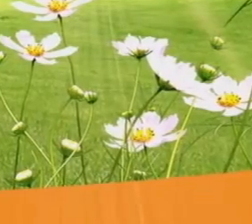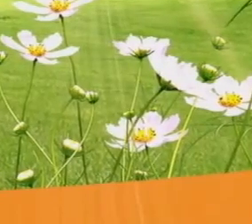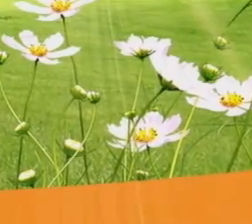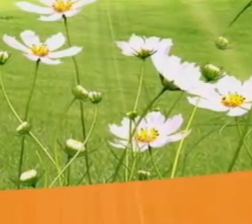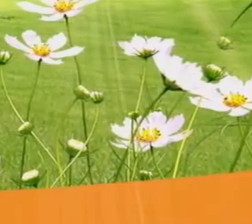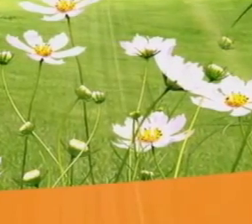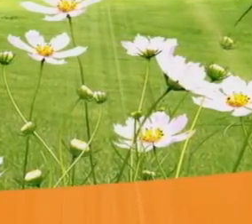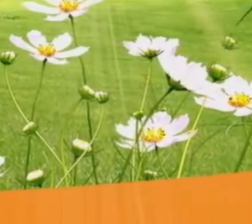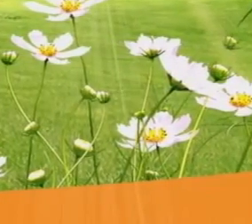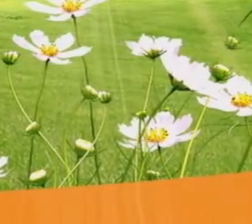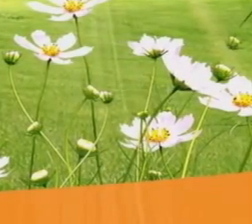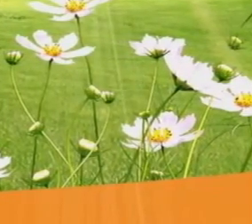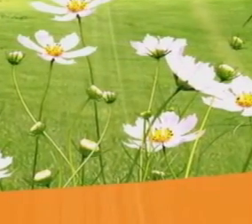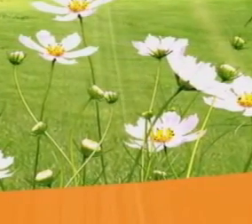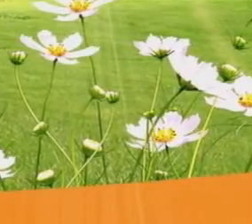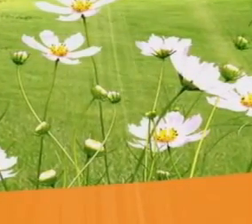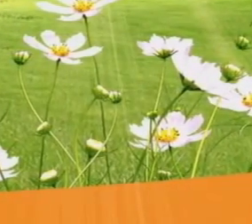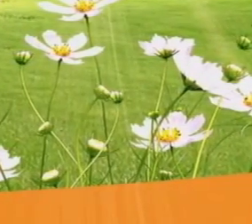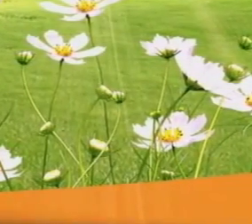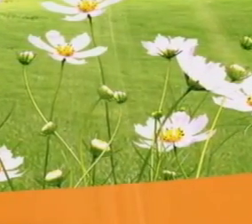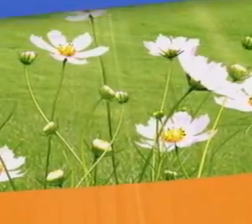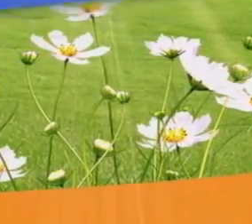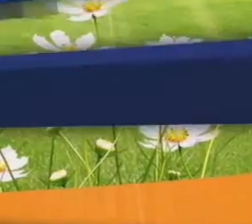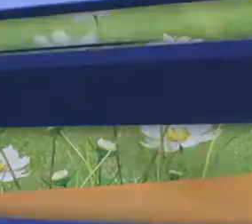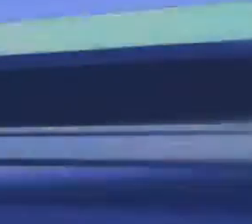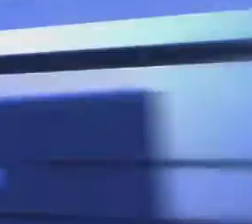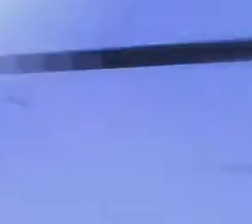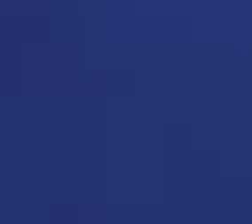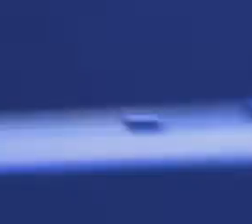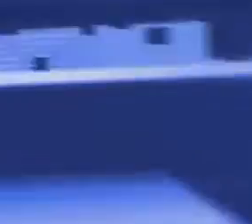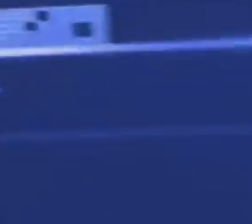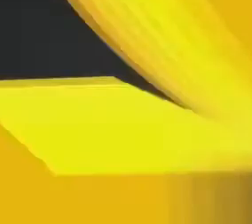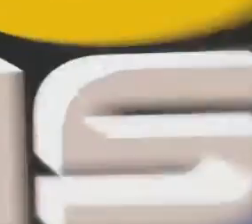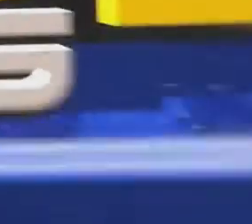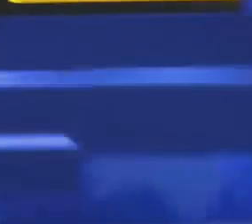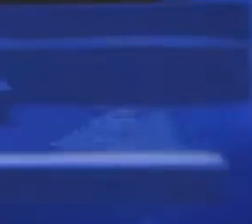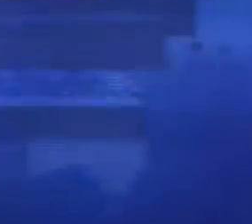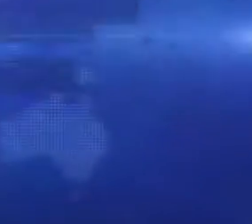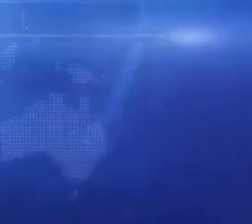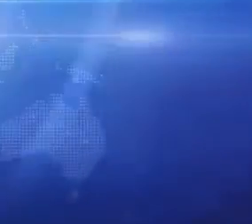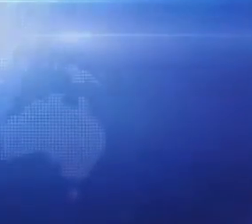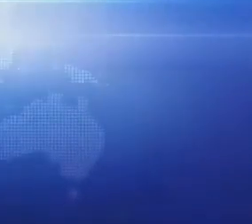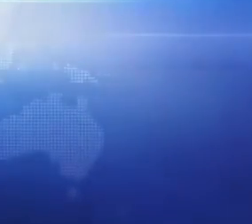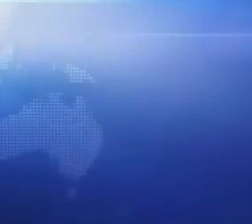Barzol Aroma, Delicias, líder en limpieza. Enlace Noticias, lo que usted quiere ver.